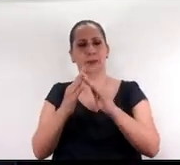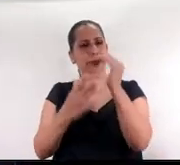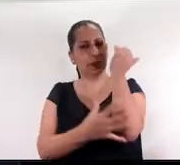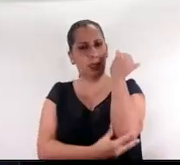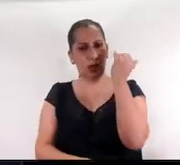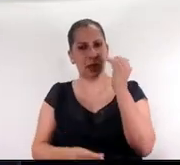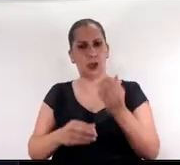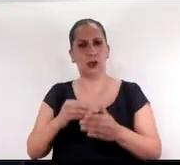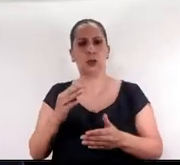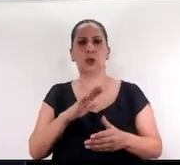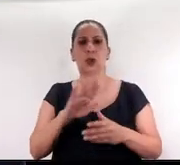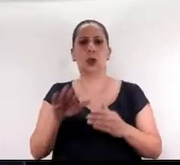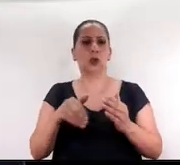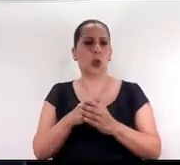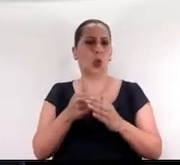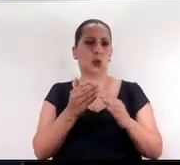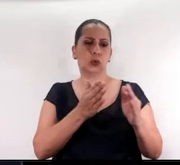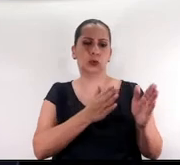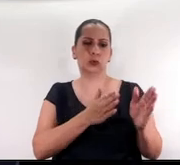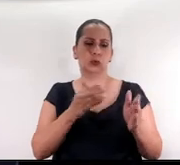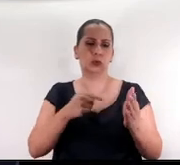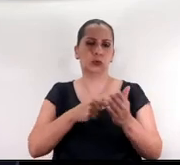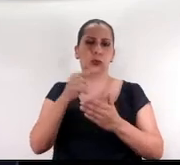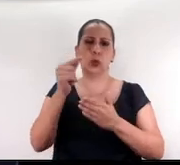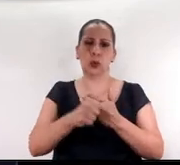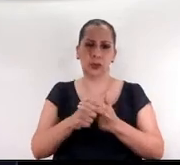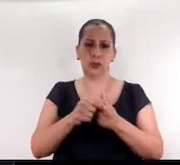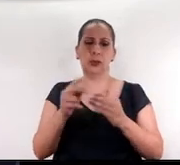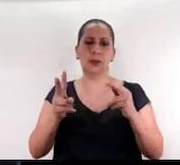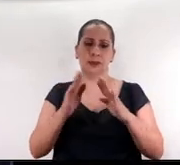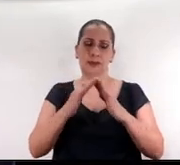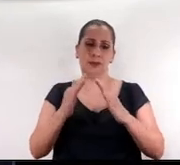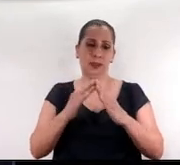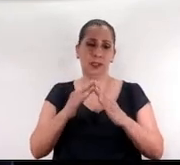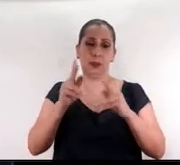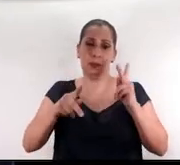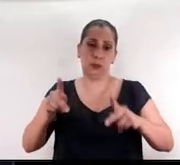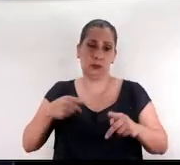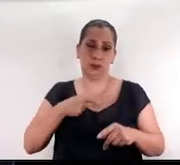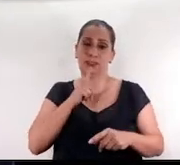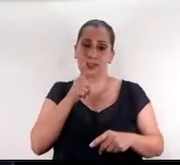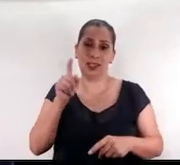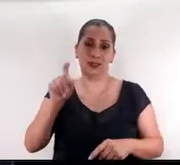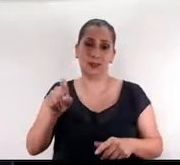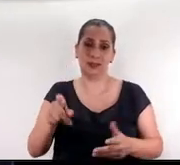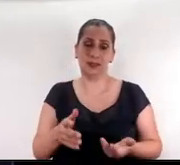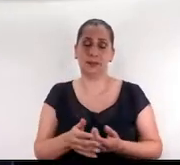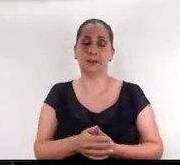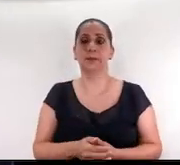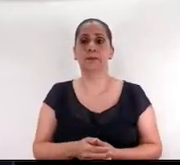por supuesto programas de vivienda para la gente que más lo necesita. Me parece que